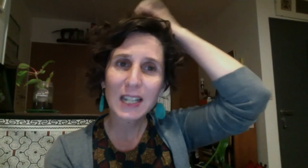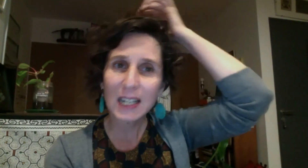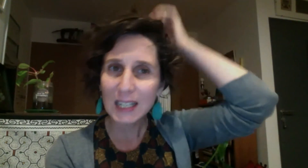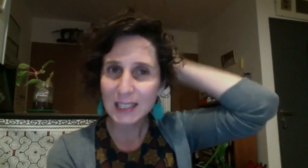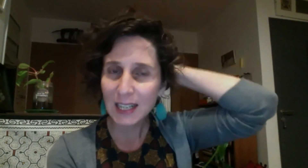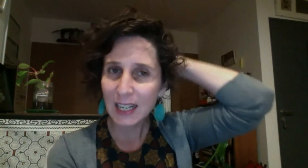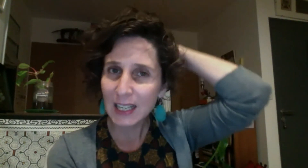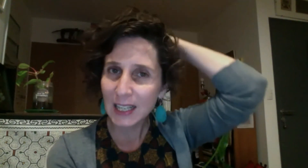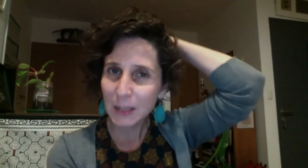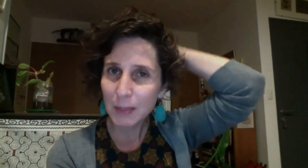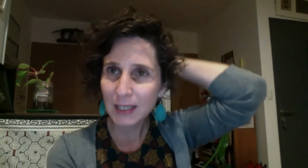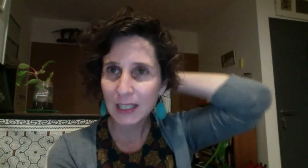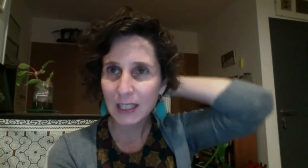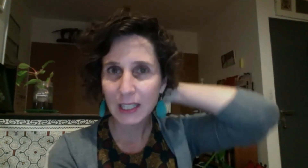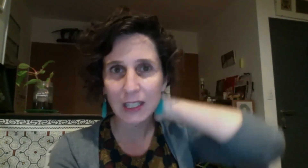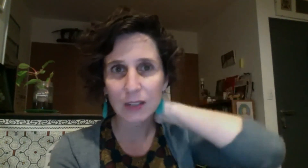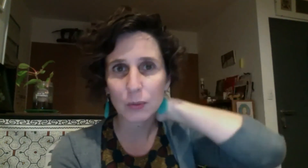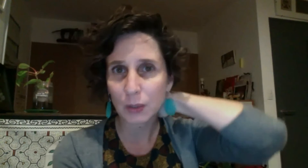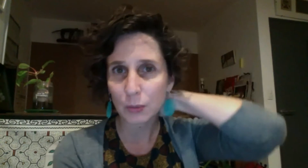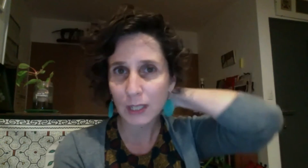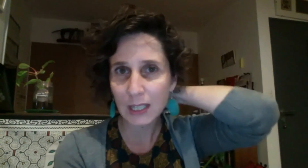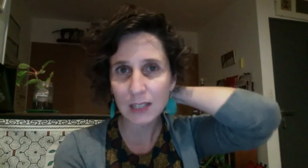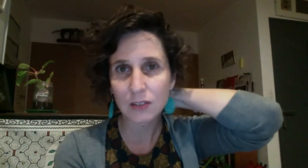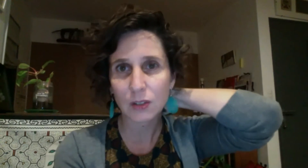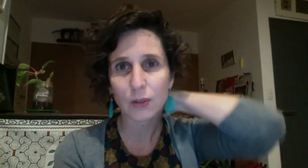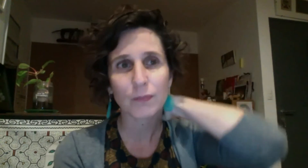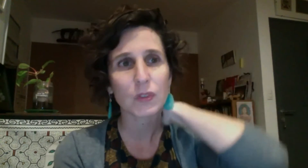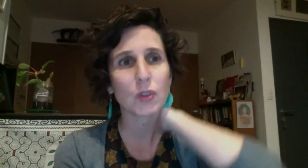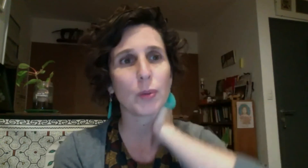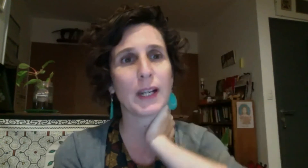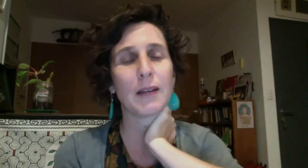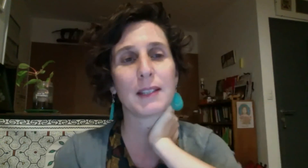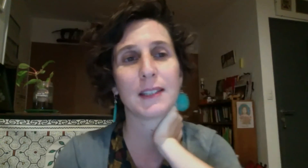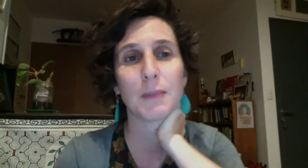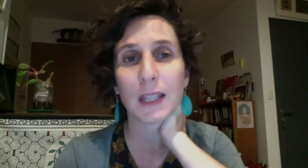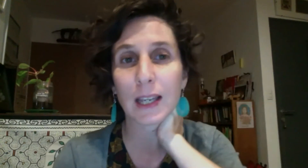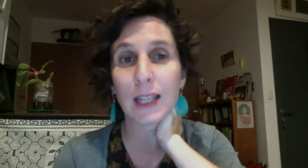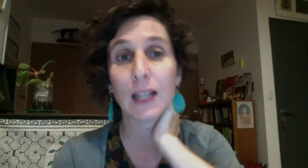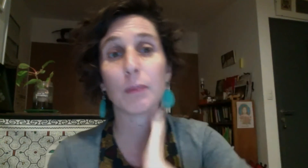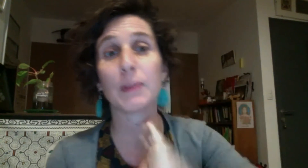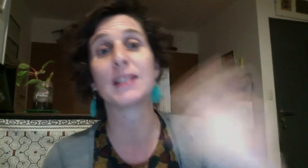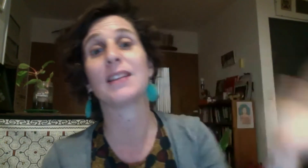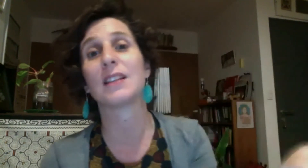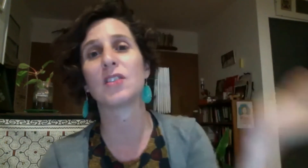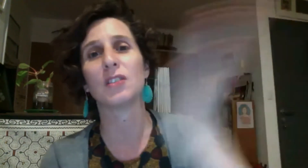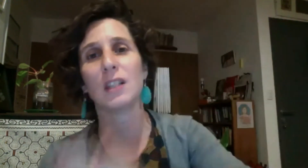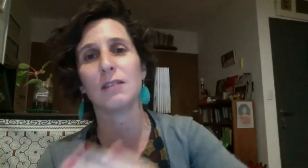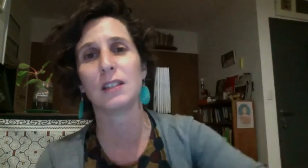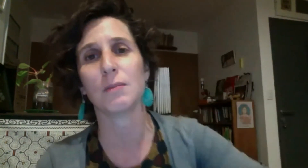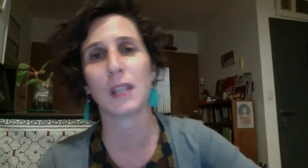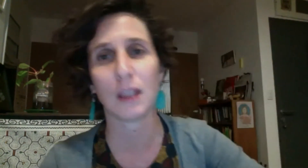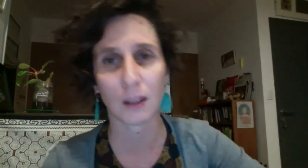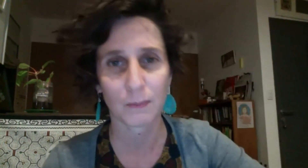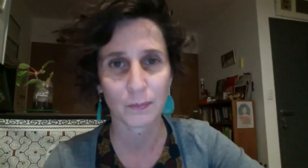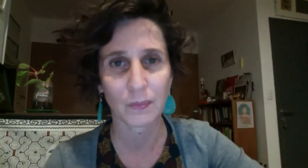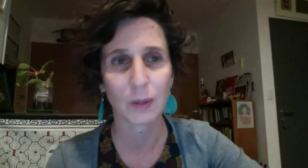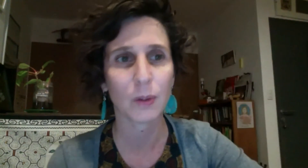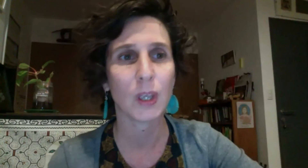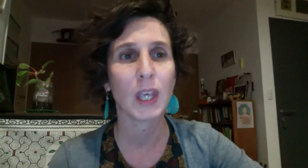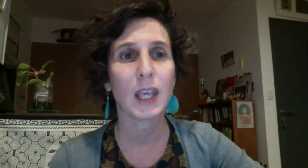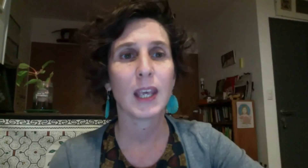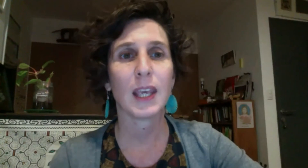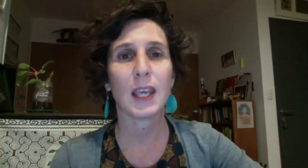quisiera regresar a la idea que planteé en un inicio sobre la vestimenta y la representación de la vestimenta,